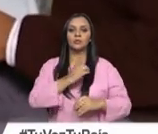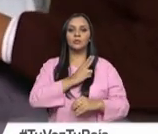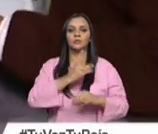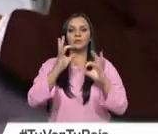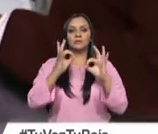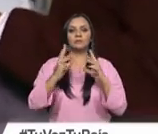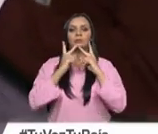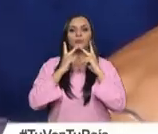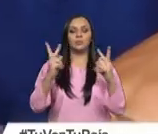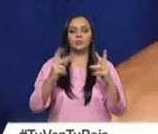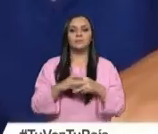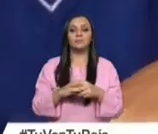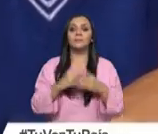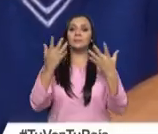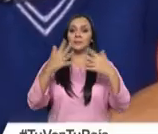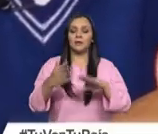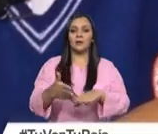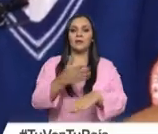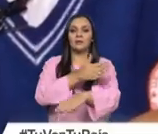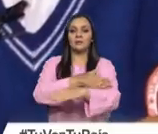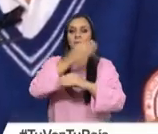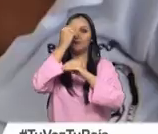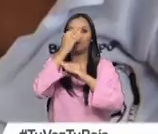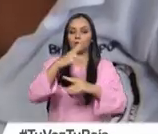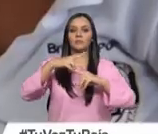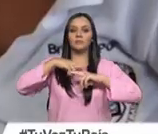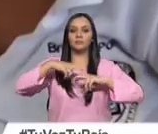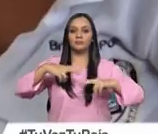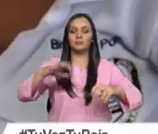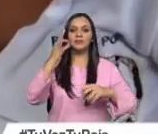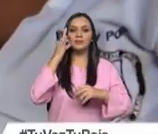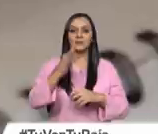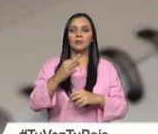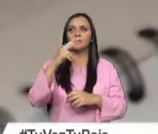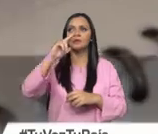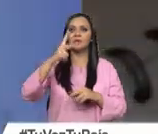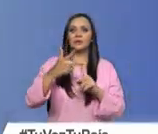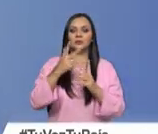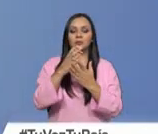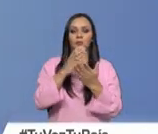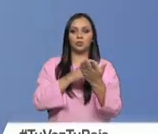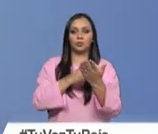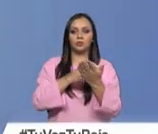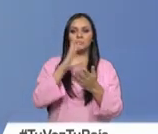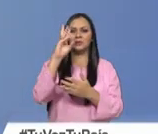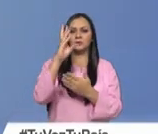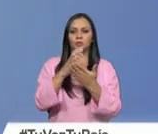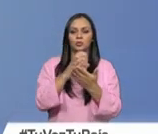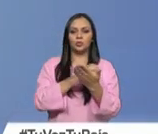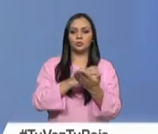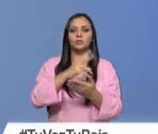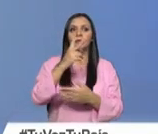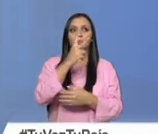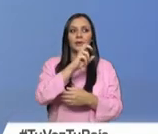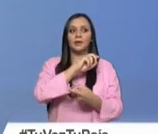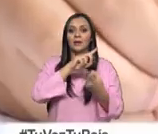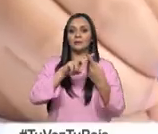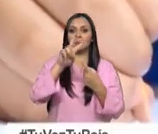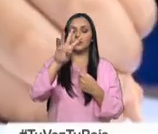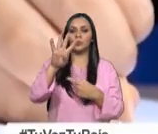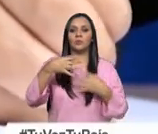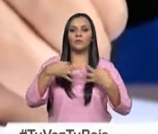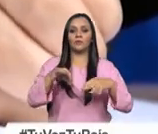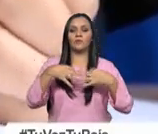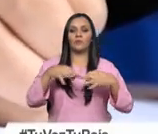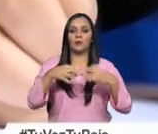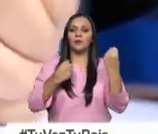universidades públicas. Previo a la rendición del examen, los estudiantes de tercero de bachillerato se prepararán del 20 al 24 de febrero, con el